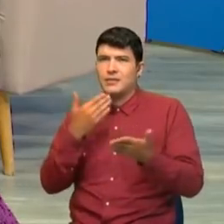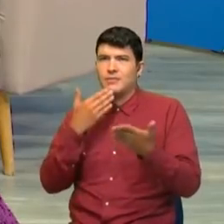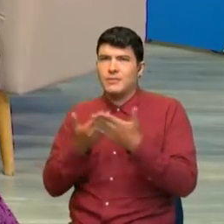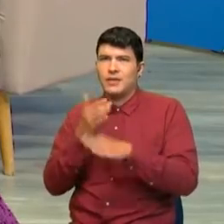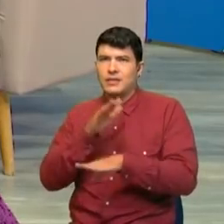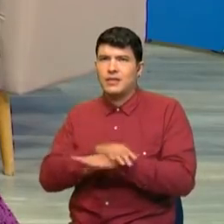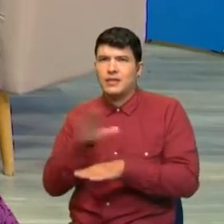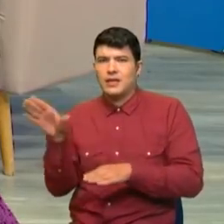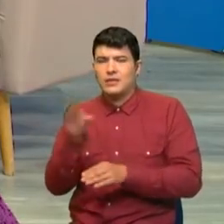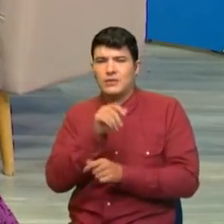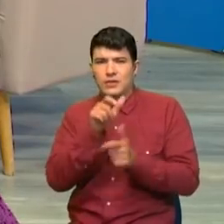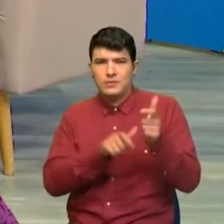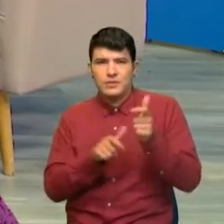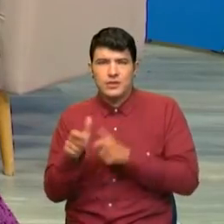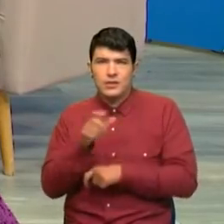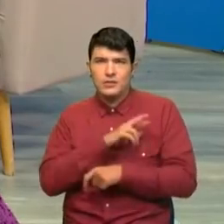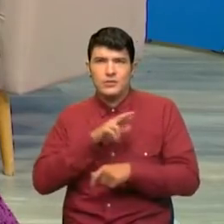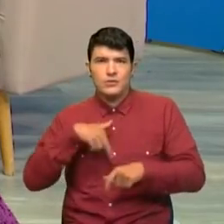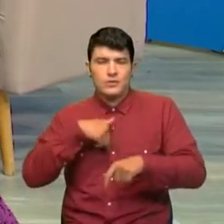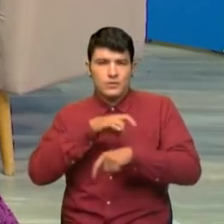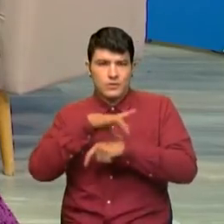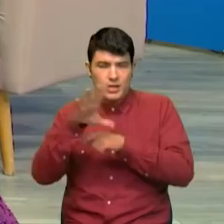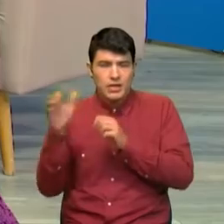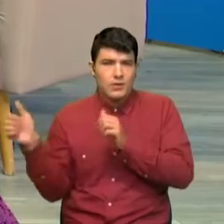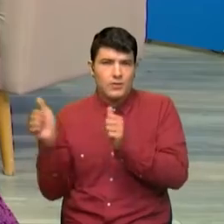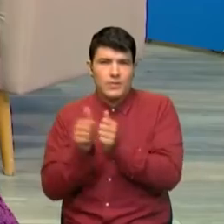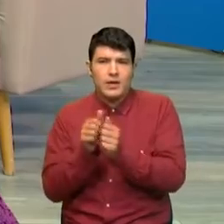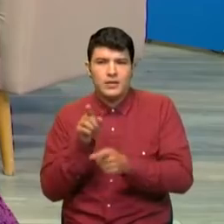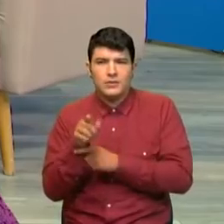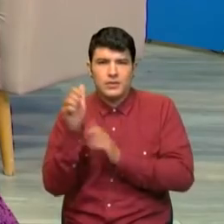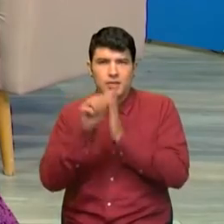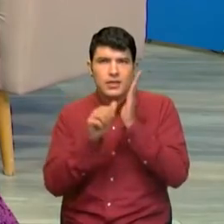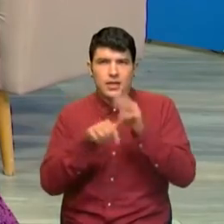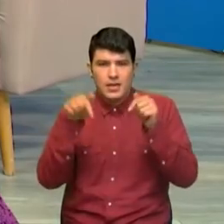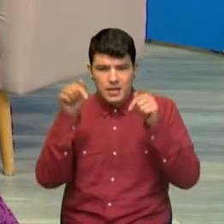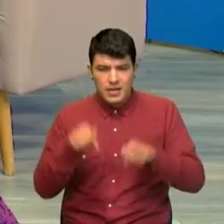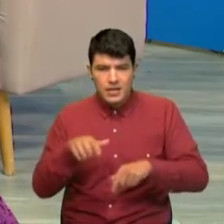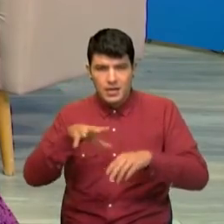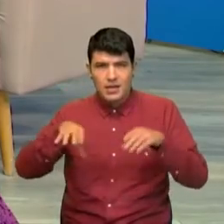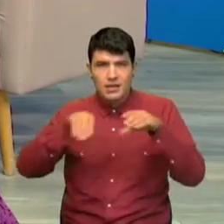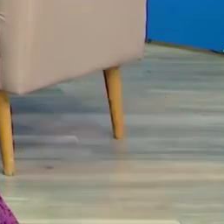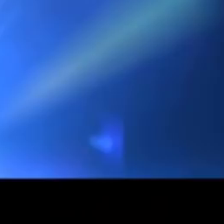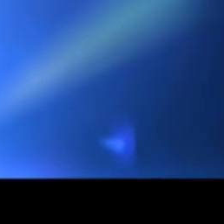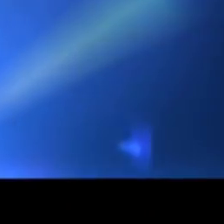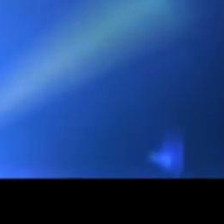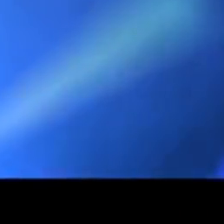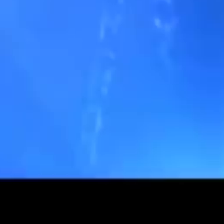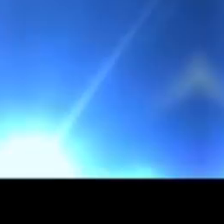todos nuestros televidentes. Los dejamos en la compañía de la programación del canal Tro.